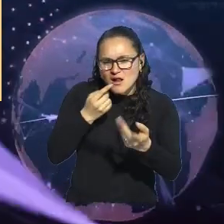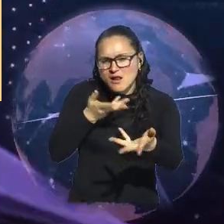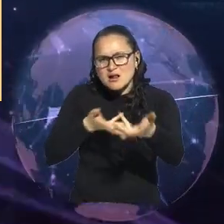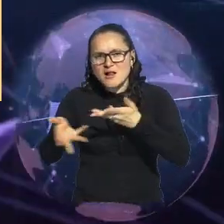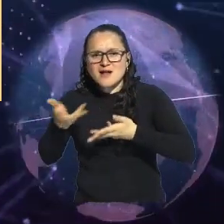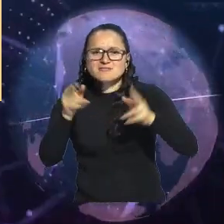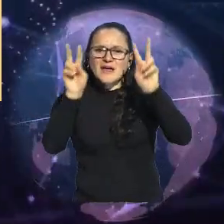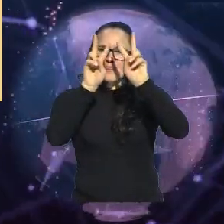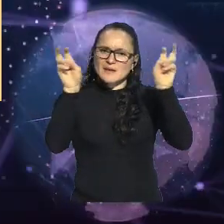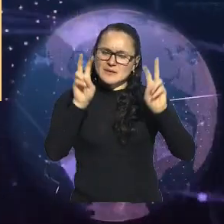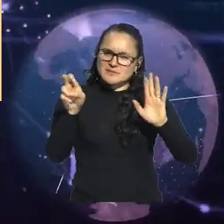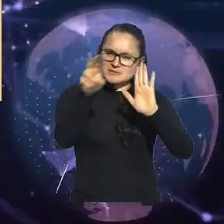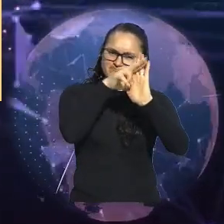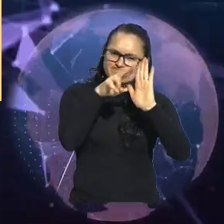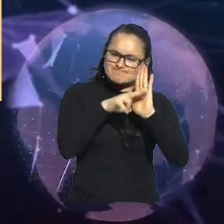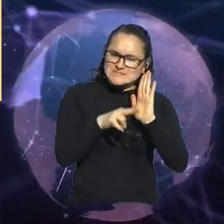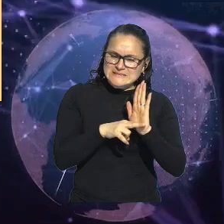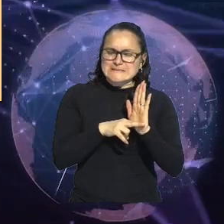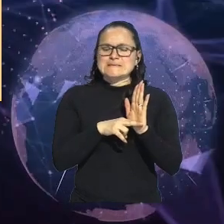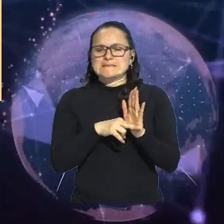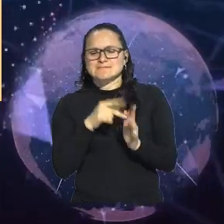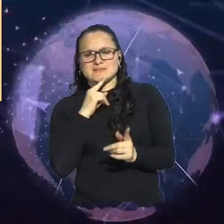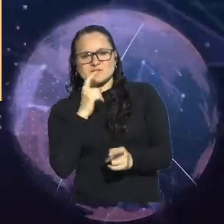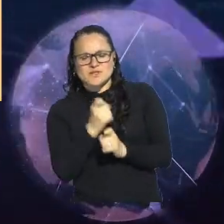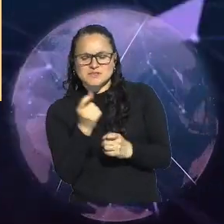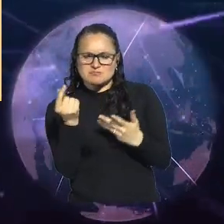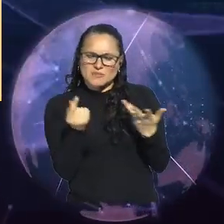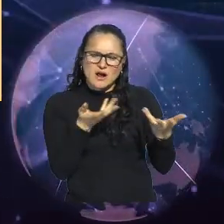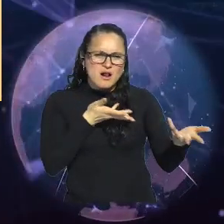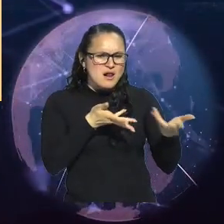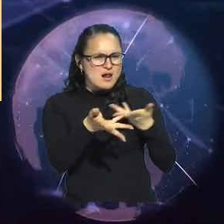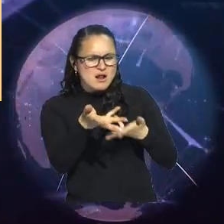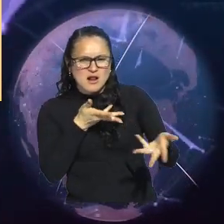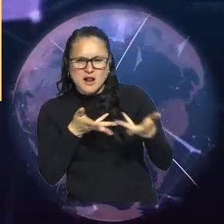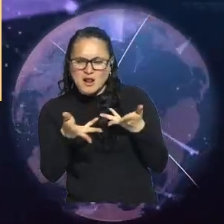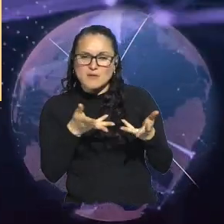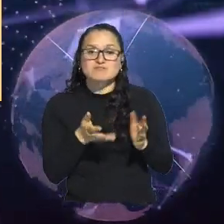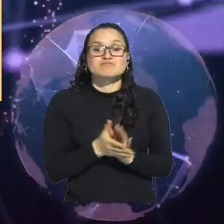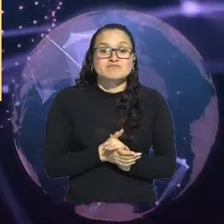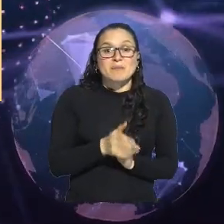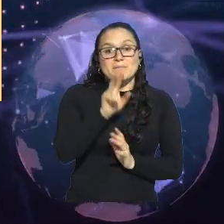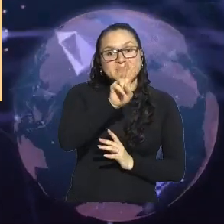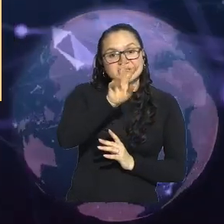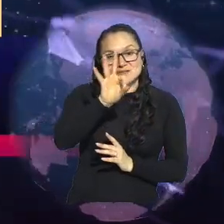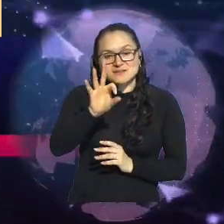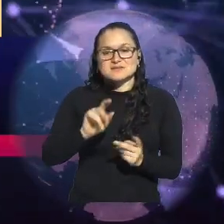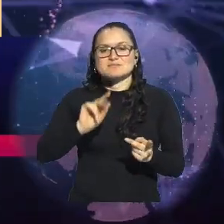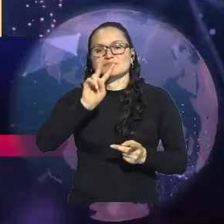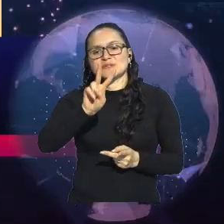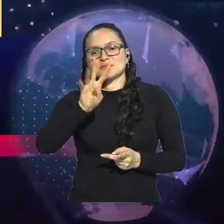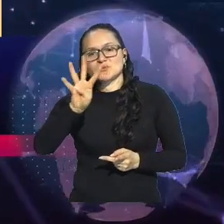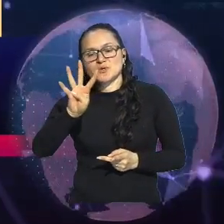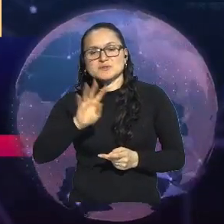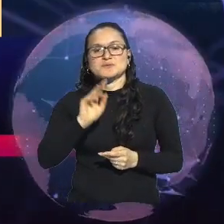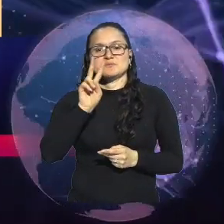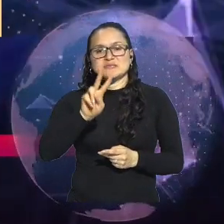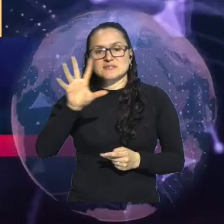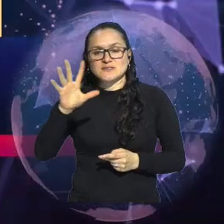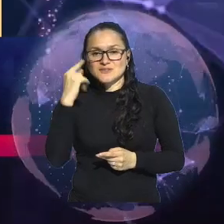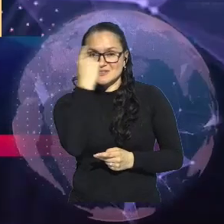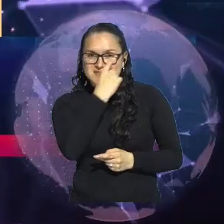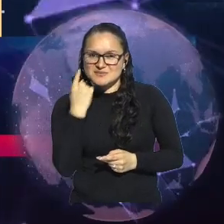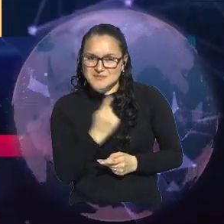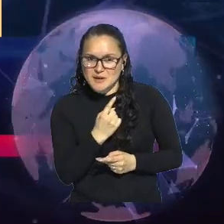y de conductoras relevantes en la actualidad el 23 24 25 de septiembre se desarrollaron los